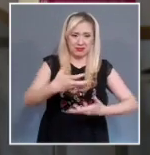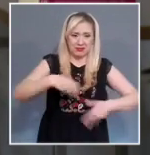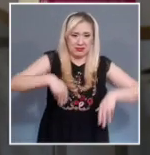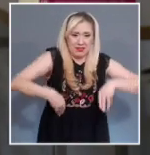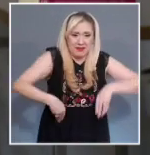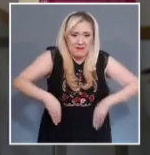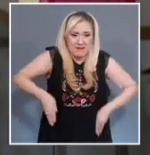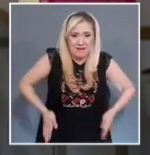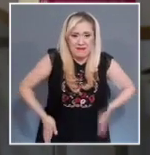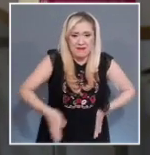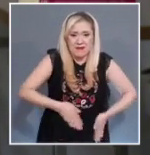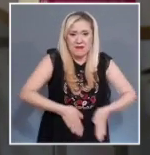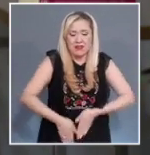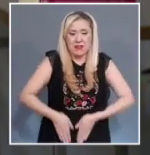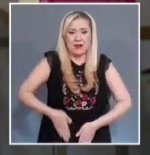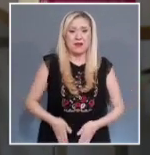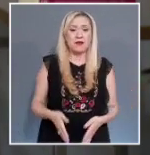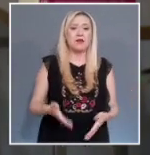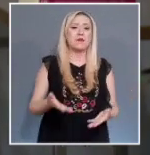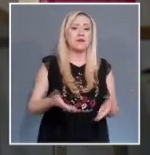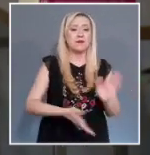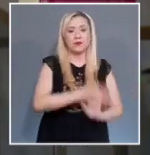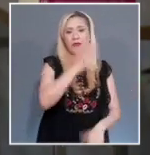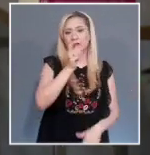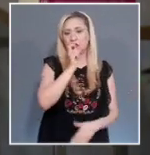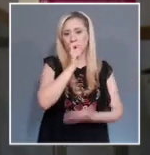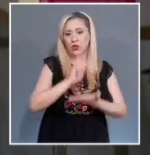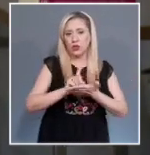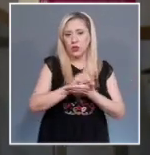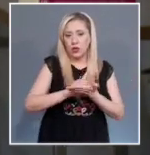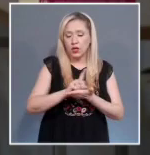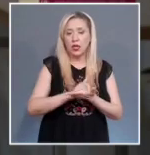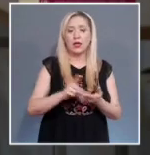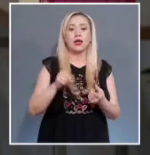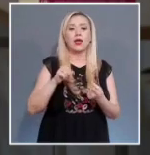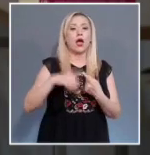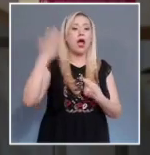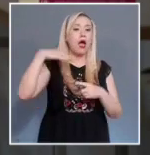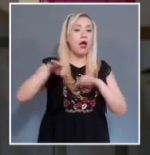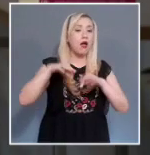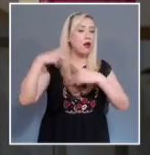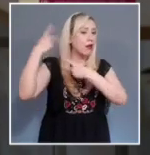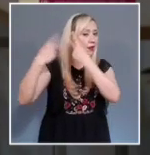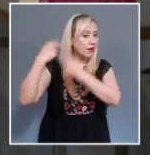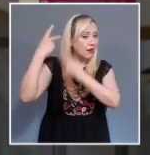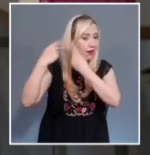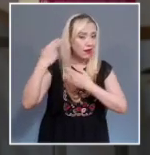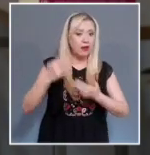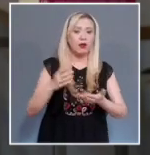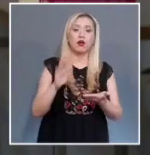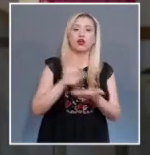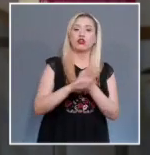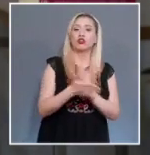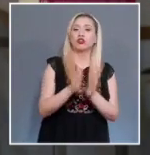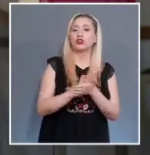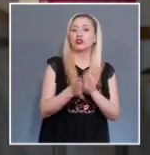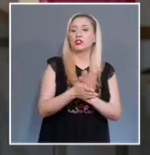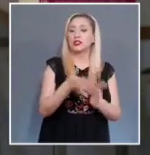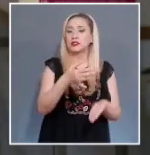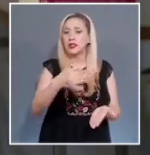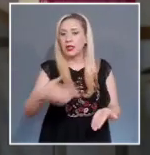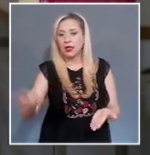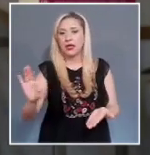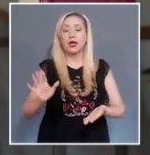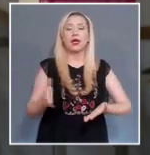era una estética, una tortillería, me decía, pero también a través de una amistad la